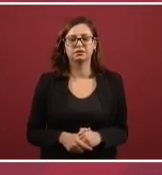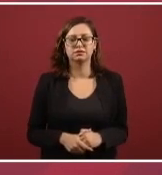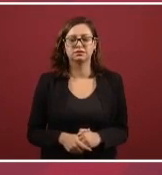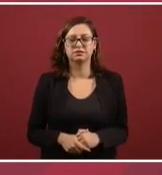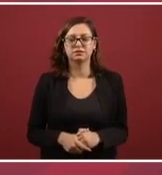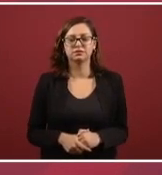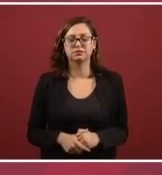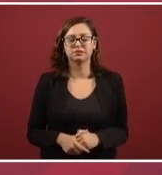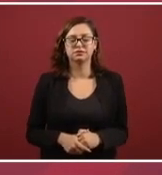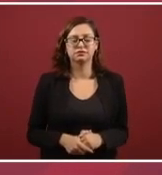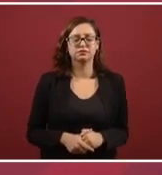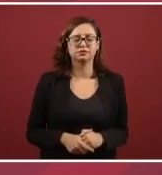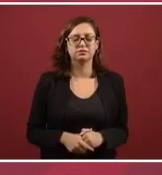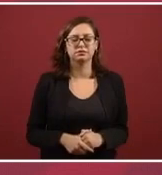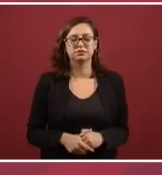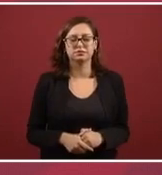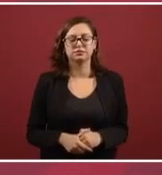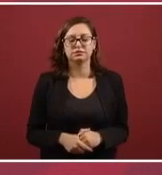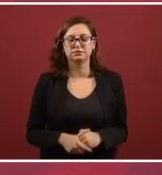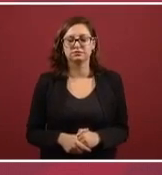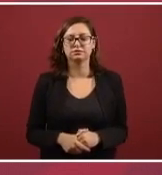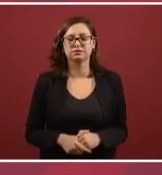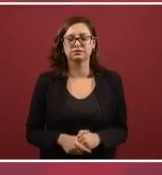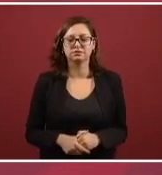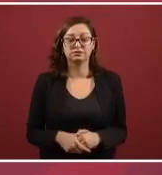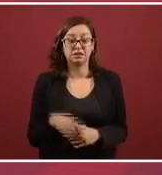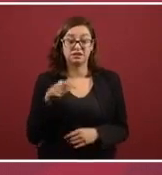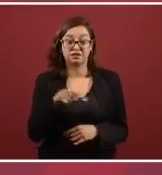en el grupo opositor